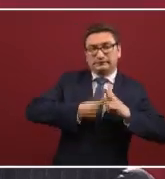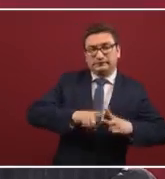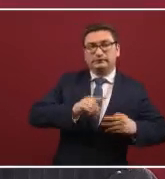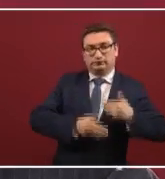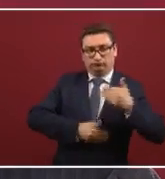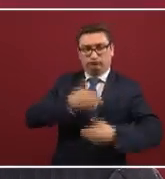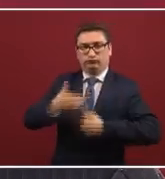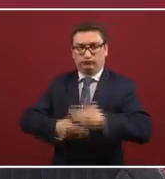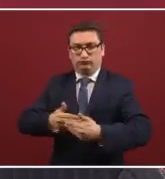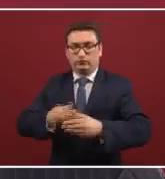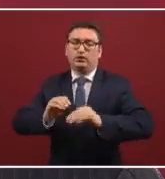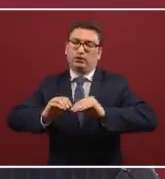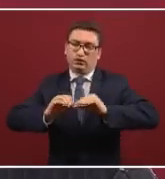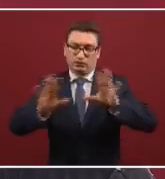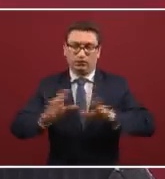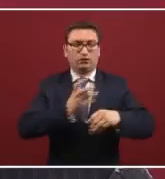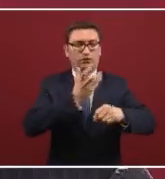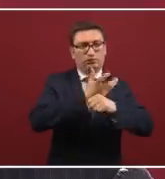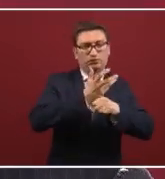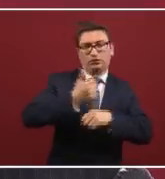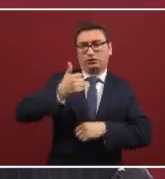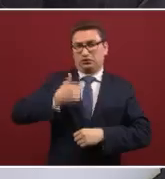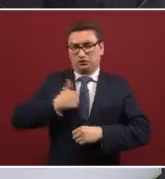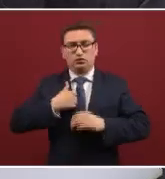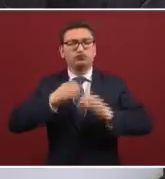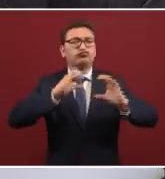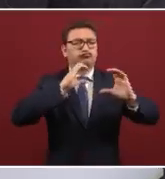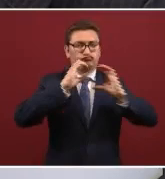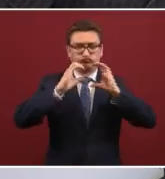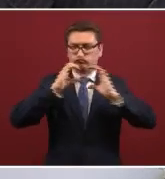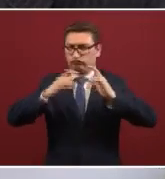comunicación permanente con